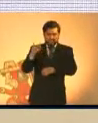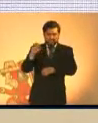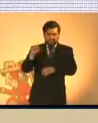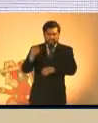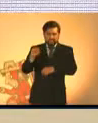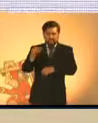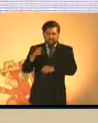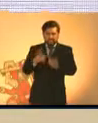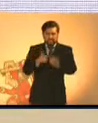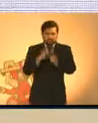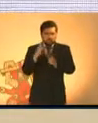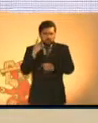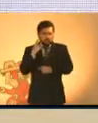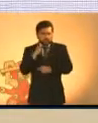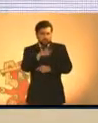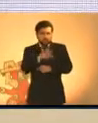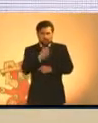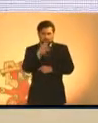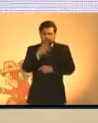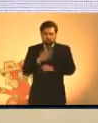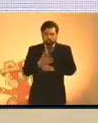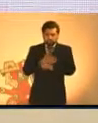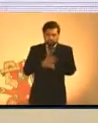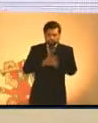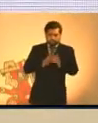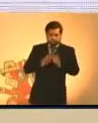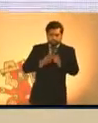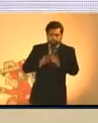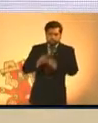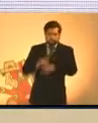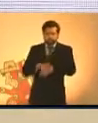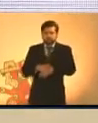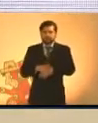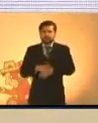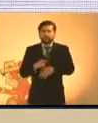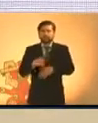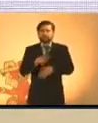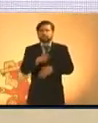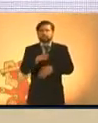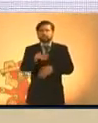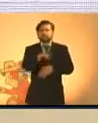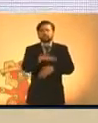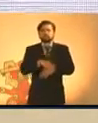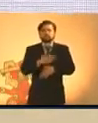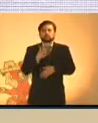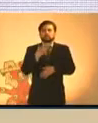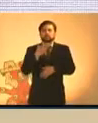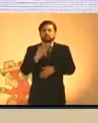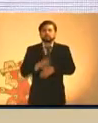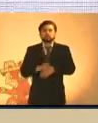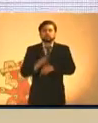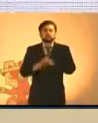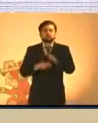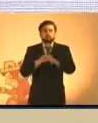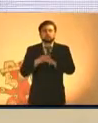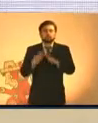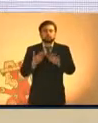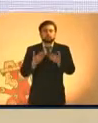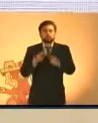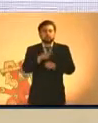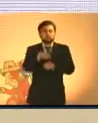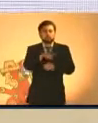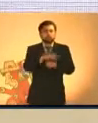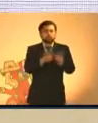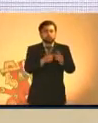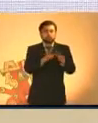proclamaron se dice que tienen un golpe de estado no señor yo tengo el van gogh dos creo que soy el único ciudadano del mundo que lo tiene el bando